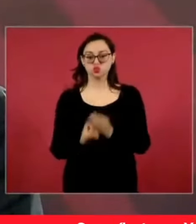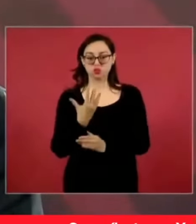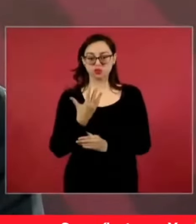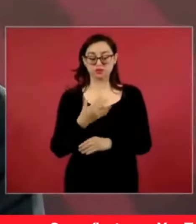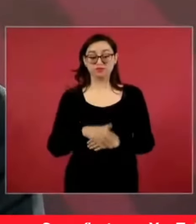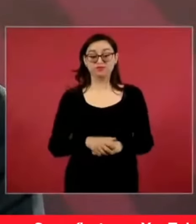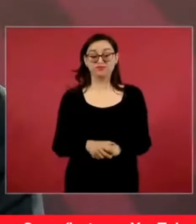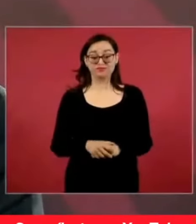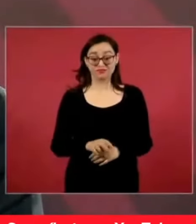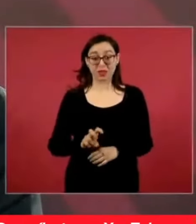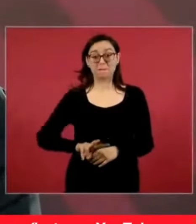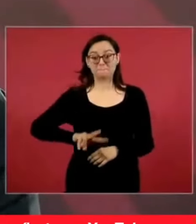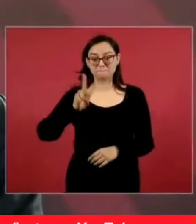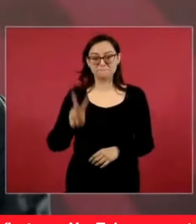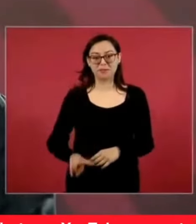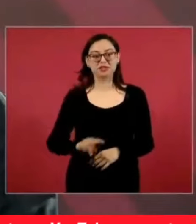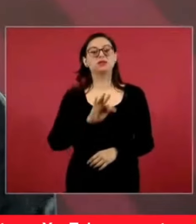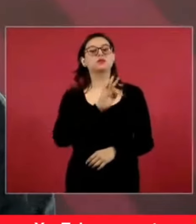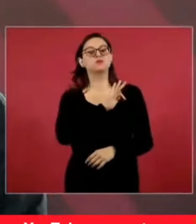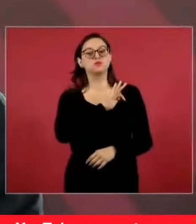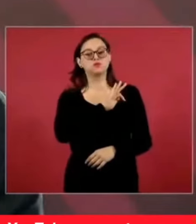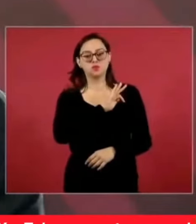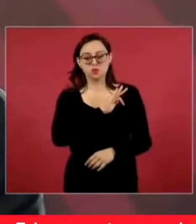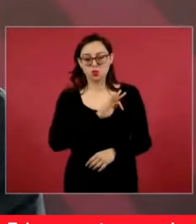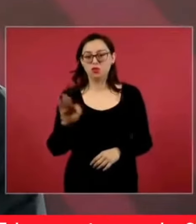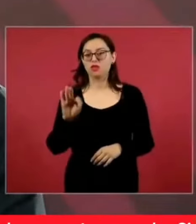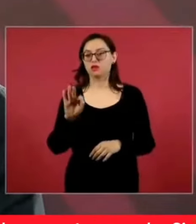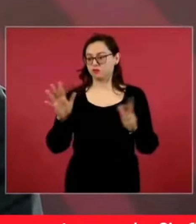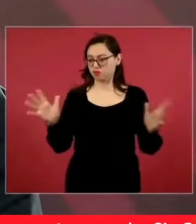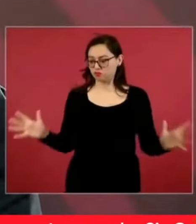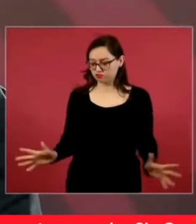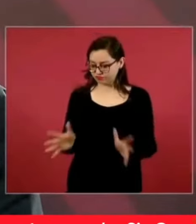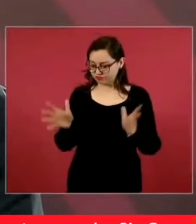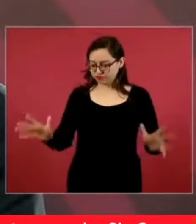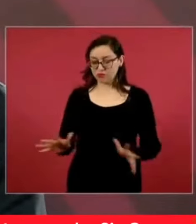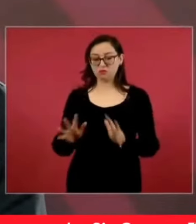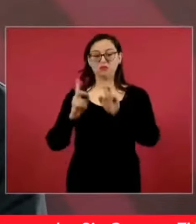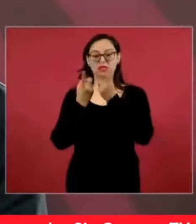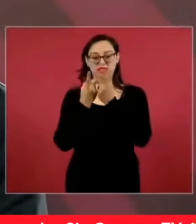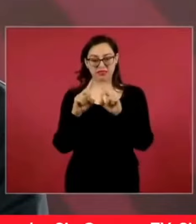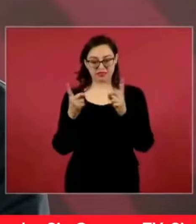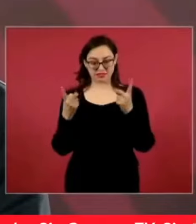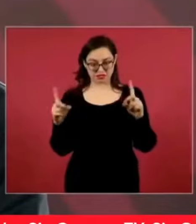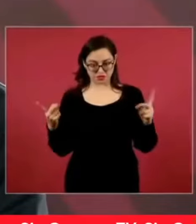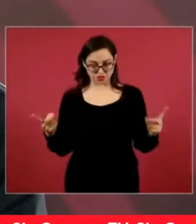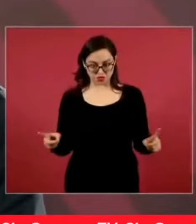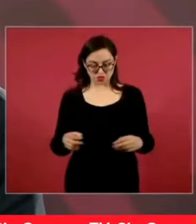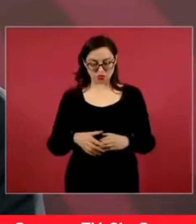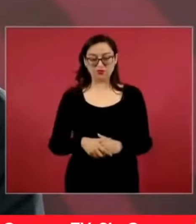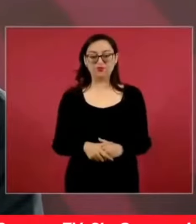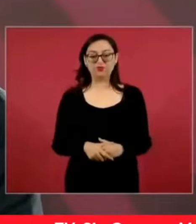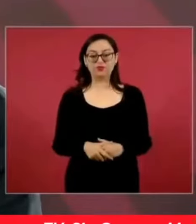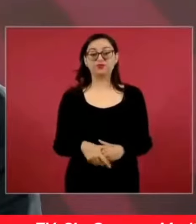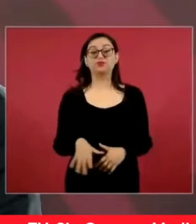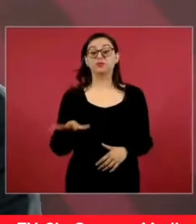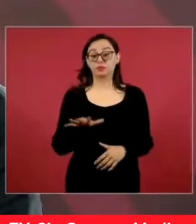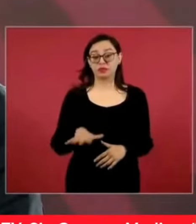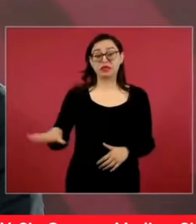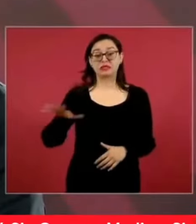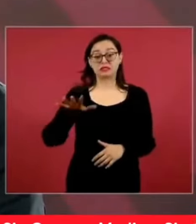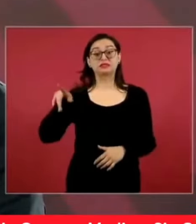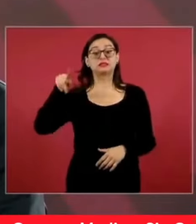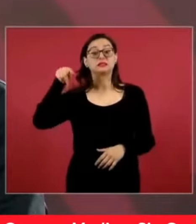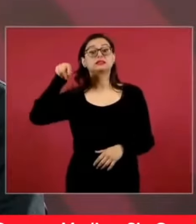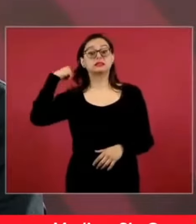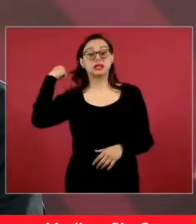verdadero motor del desarrollo del sur sureste de nuestro país. Específicamente en Tabasco, el